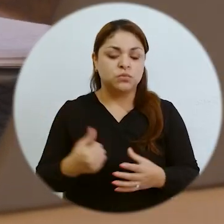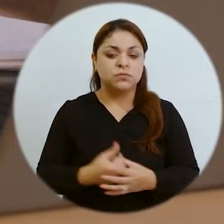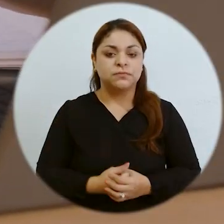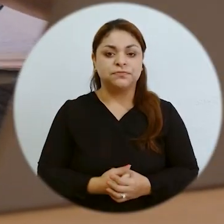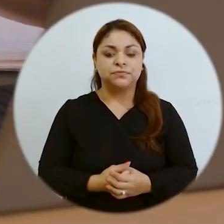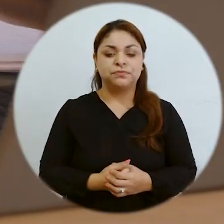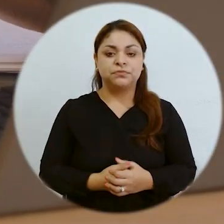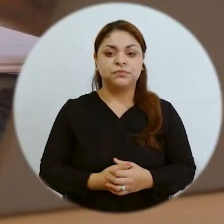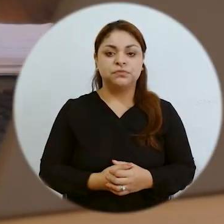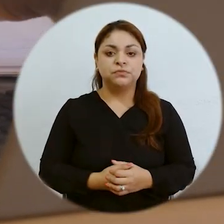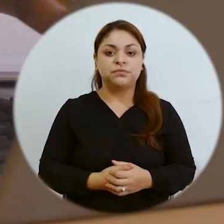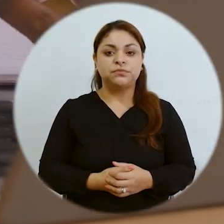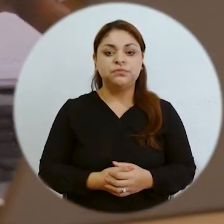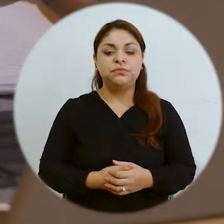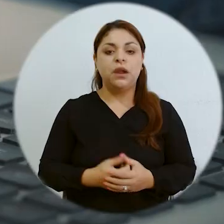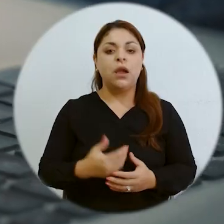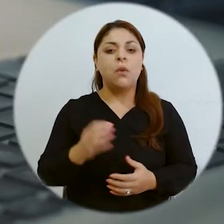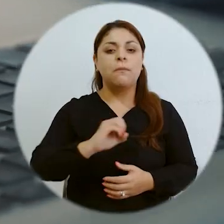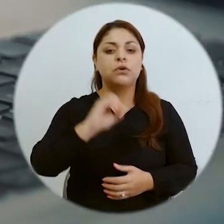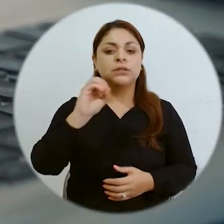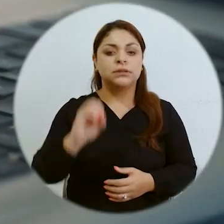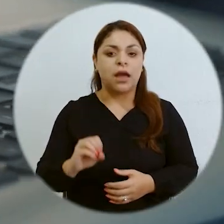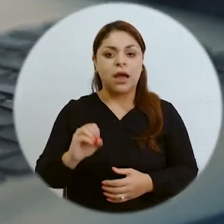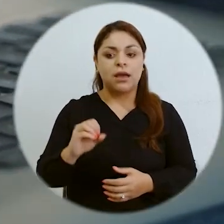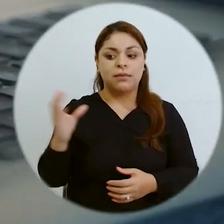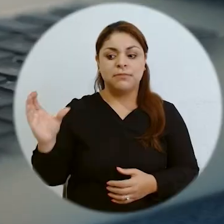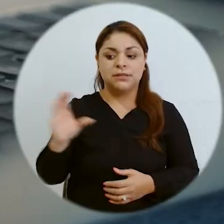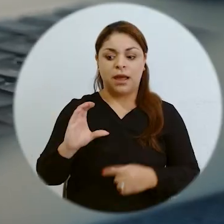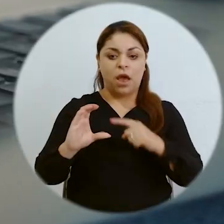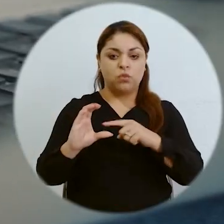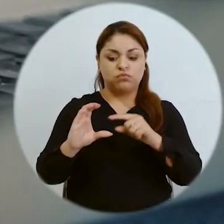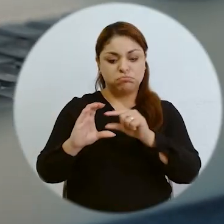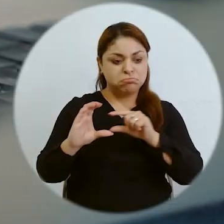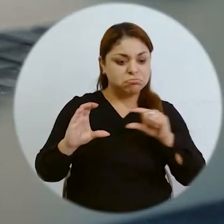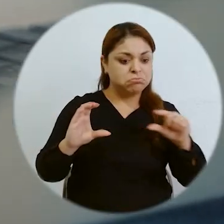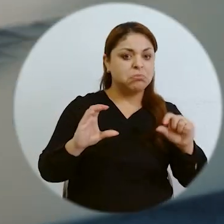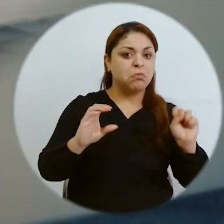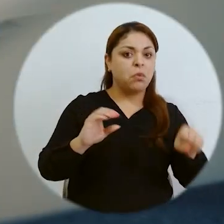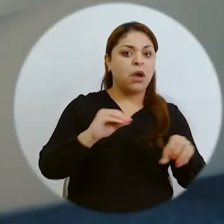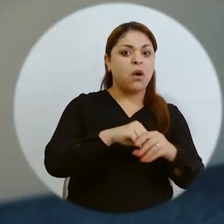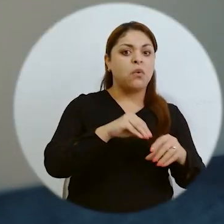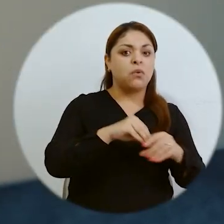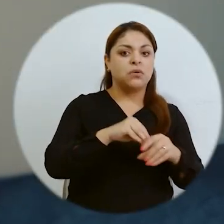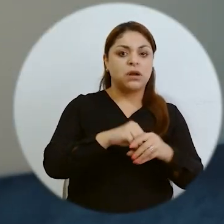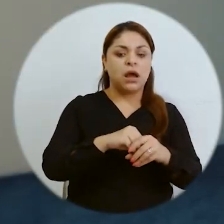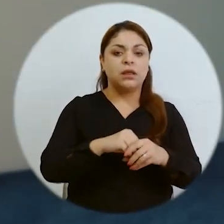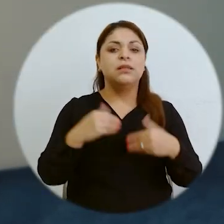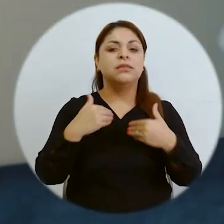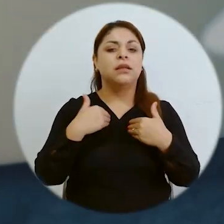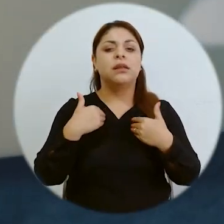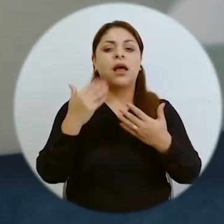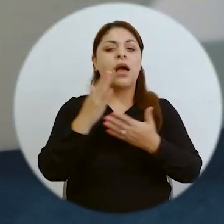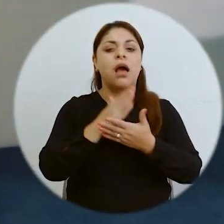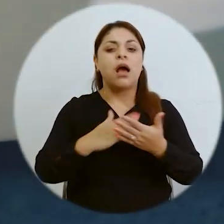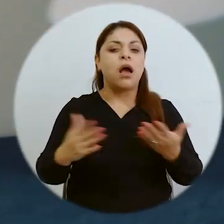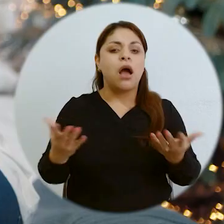algún momento que puedan hacer un tipo de emprendimiento, que logren también tener